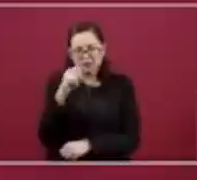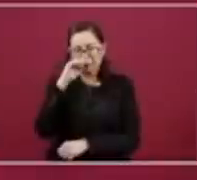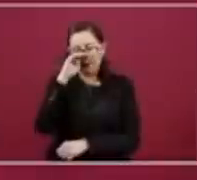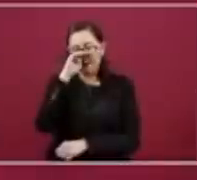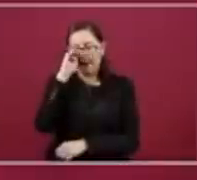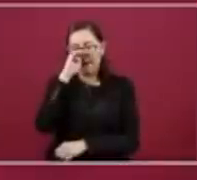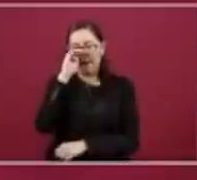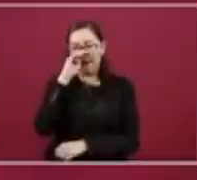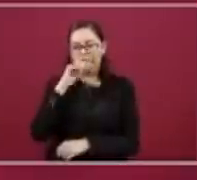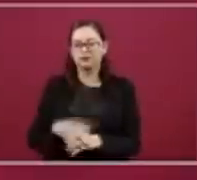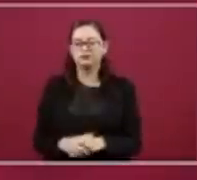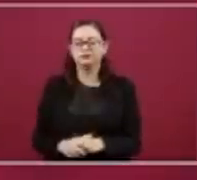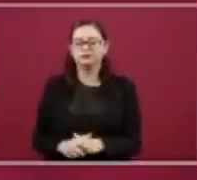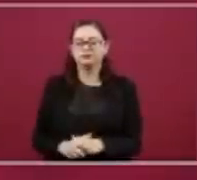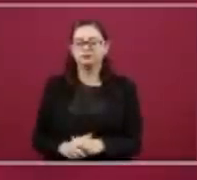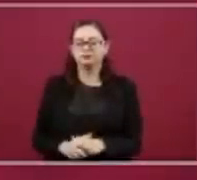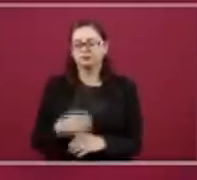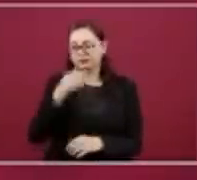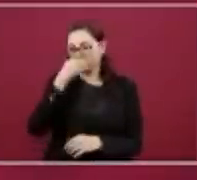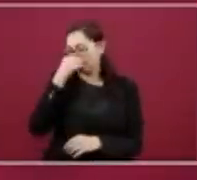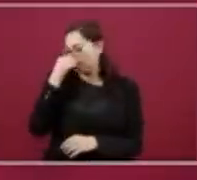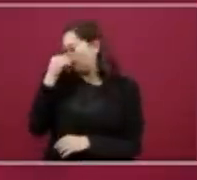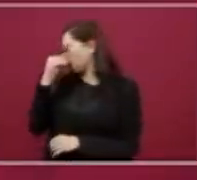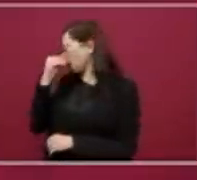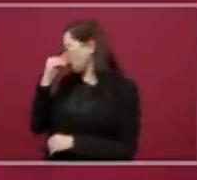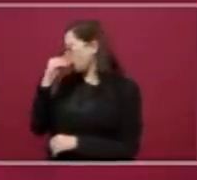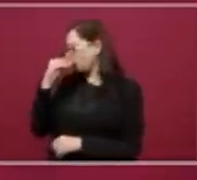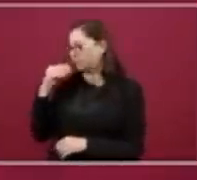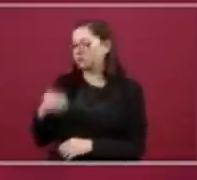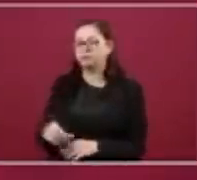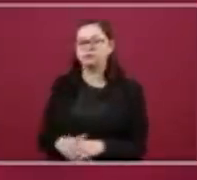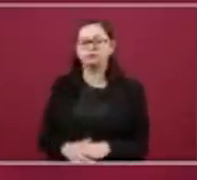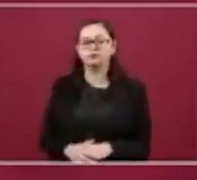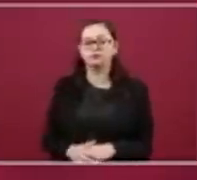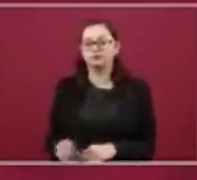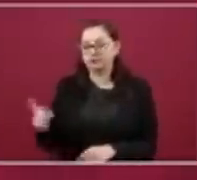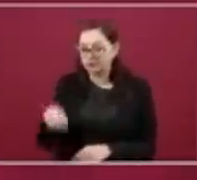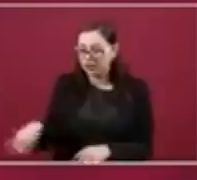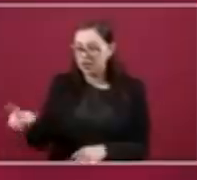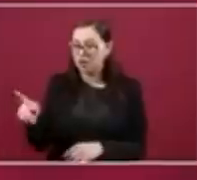¿Y dónde está la construcción del poder popular desde abajo?